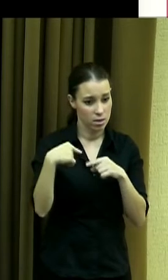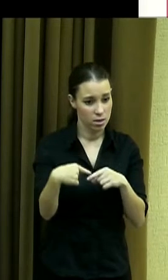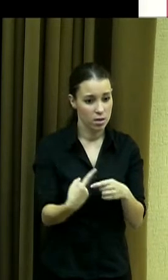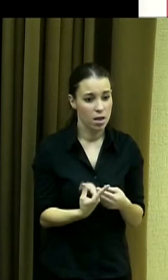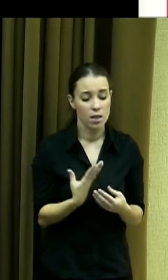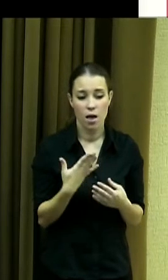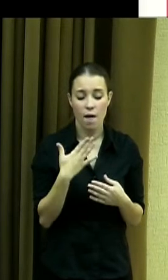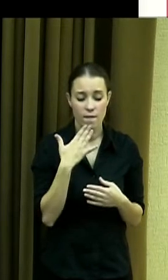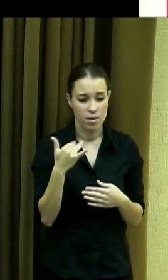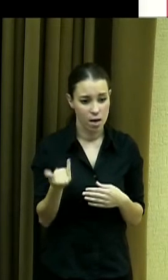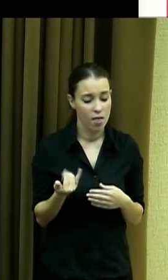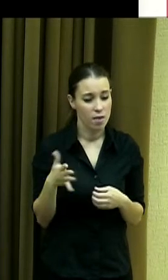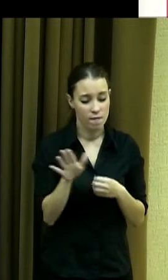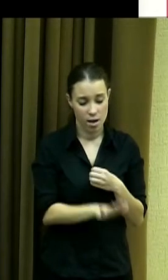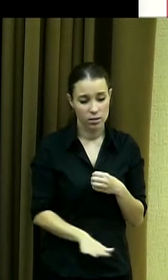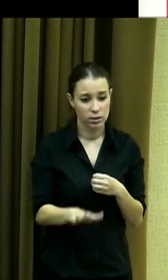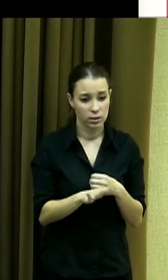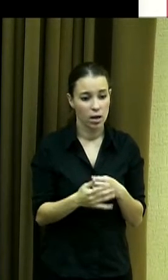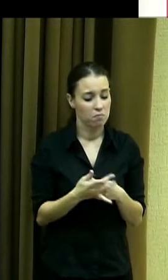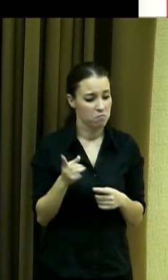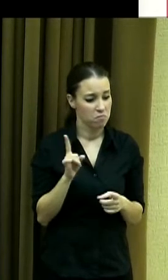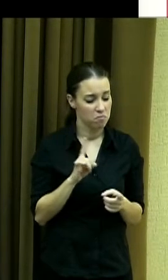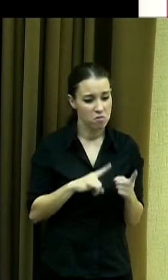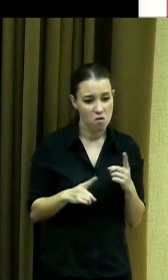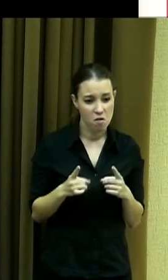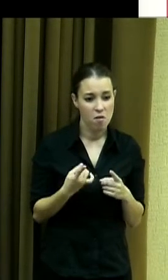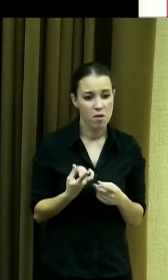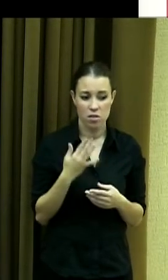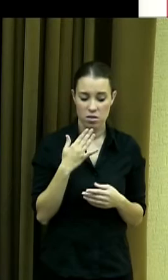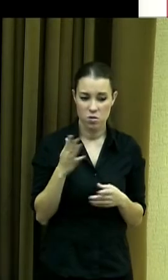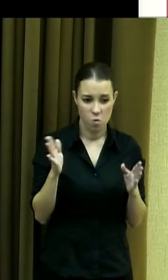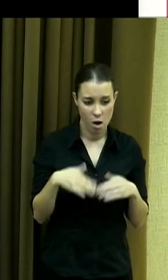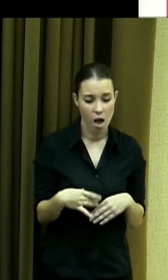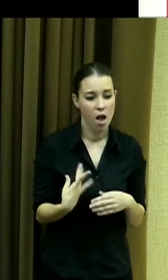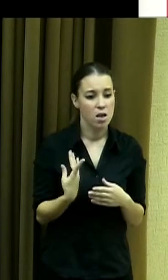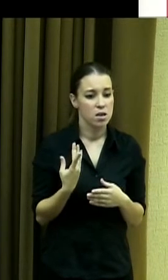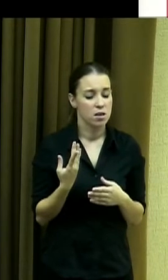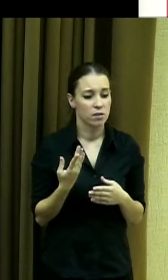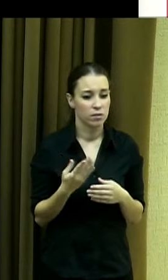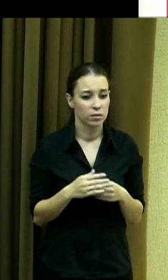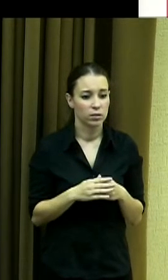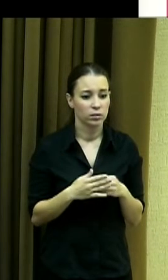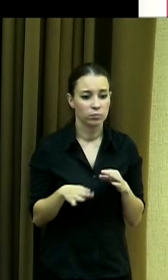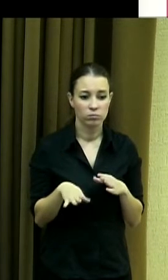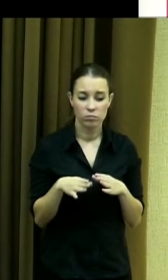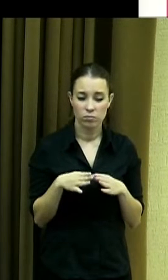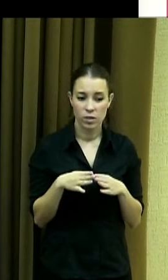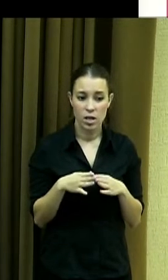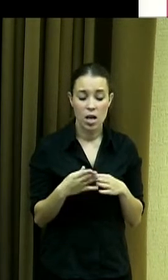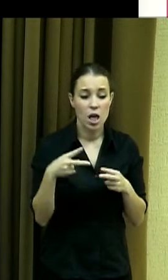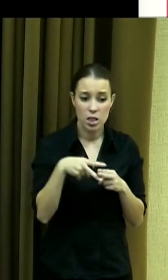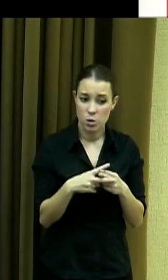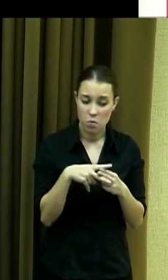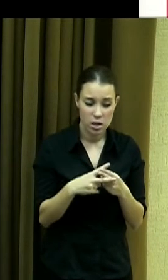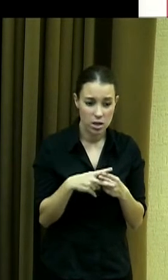suelen desenvolverse de forma muy adecuada. En las habilidades, las actividades